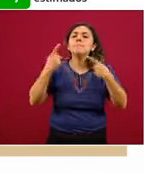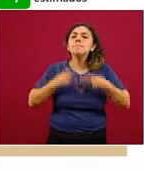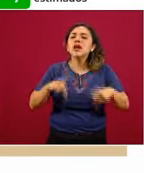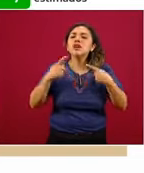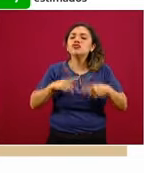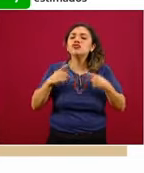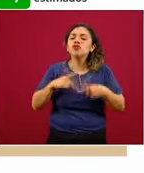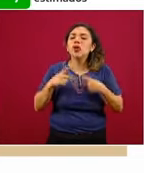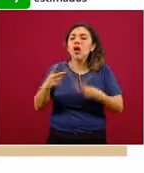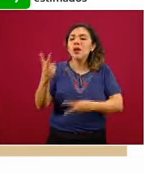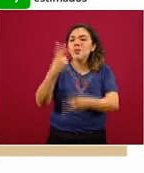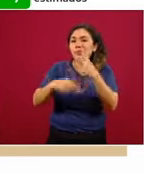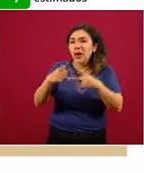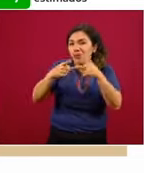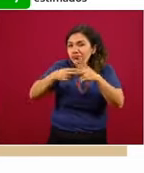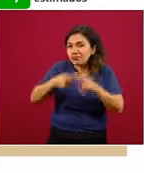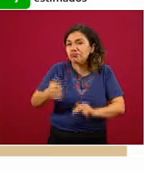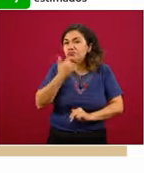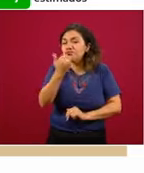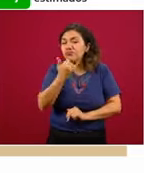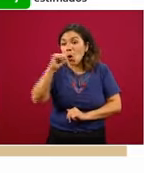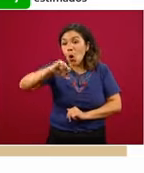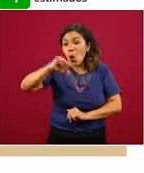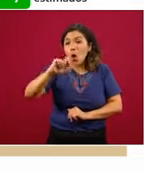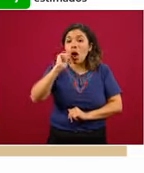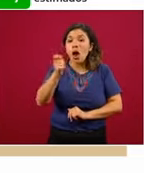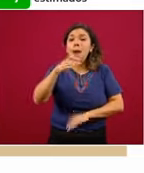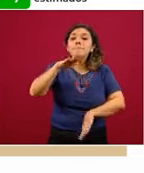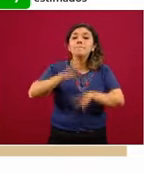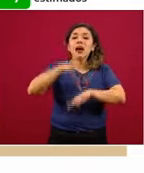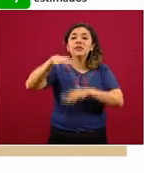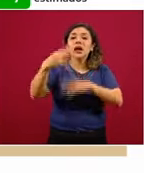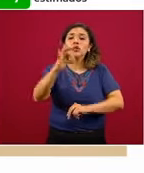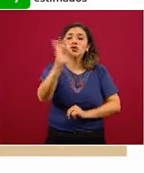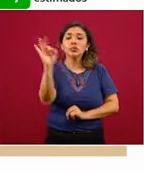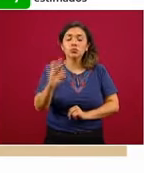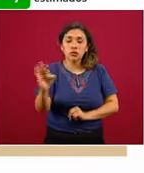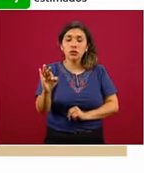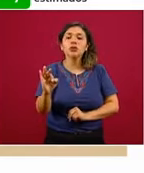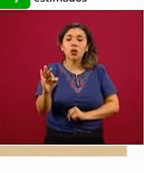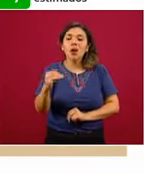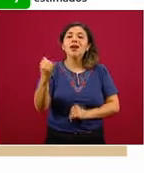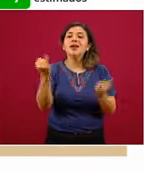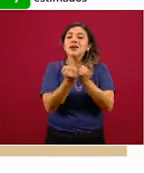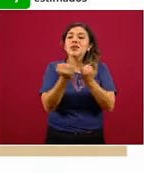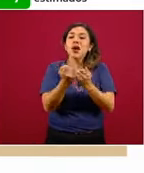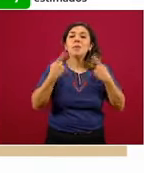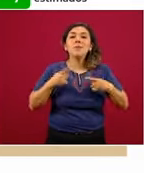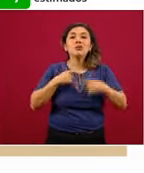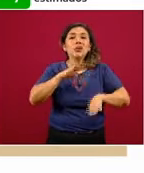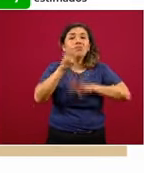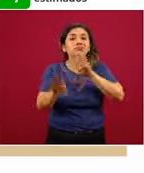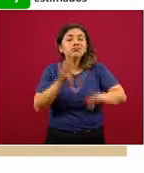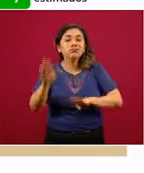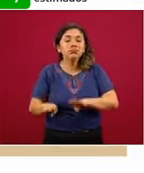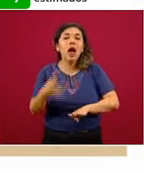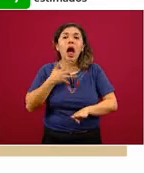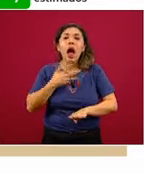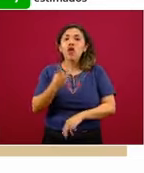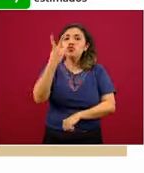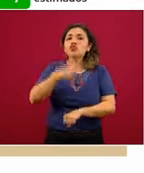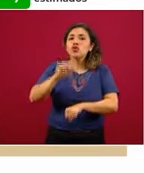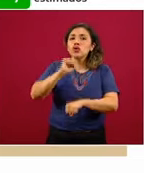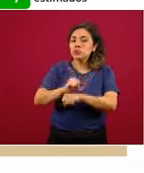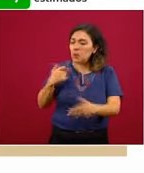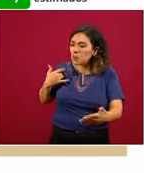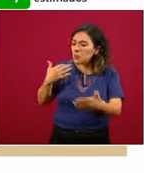casos estimados. El día de hoy es más 14% la diferencial, y también las defunciones con ya 2 semanas también de